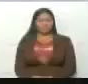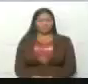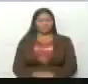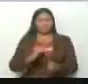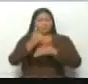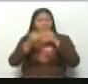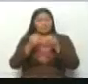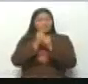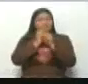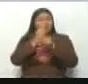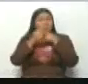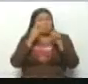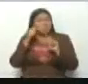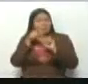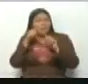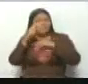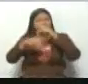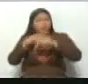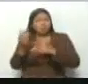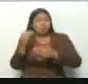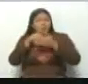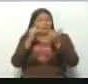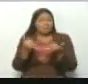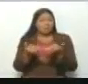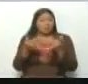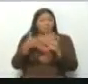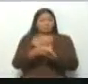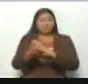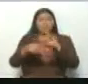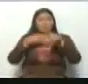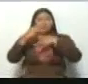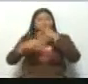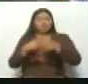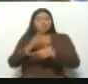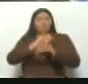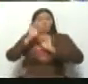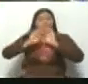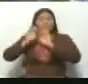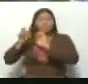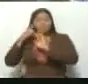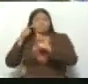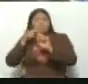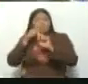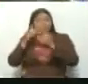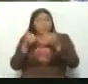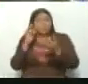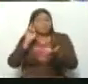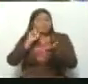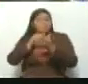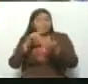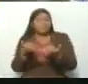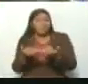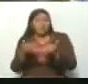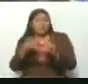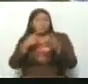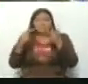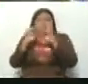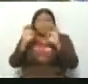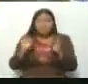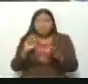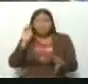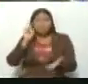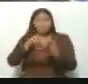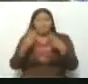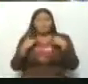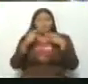brigadas que ya comenzaron ese proceso de instalación, ese proceso de diagnóstico donde va a tener participación de diferentes actores